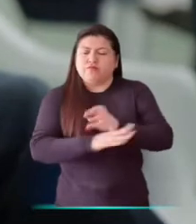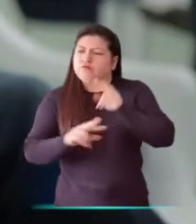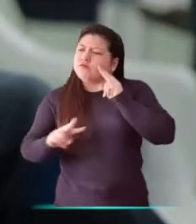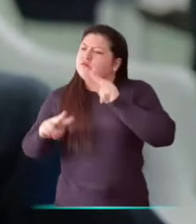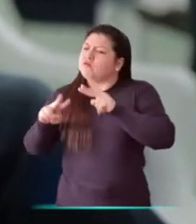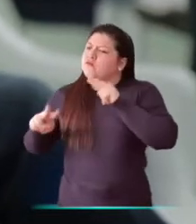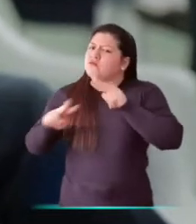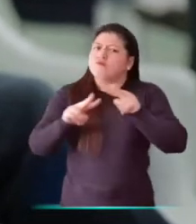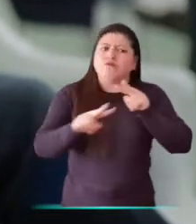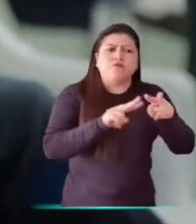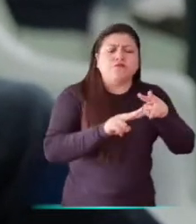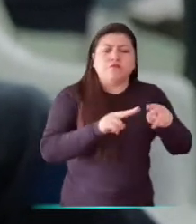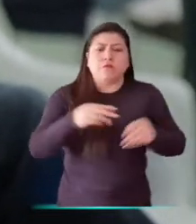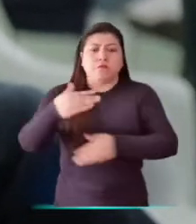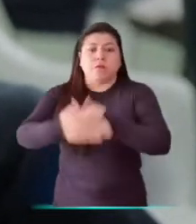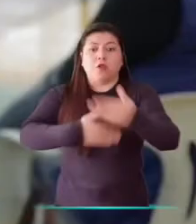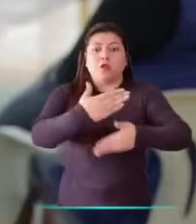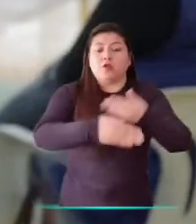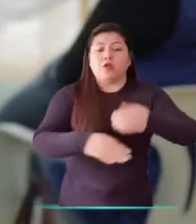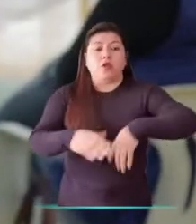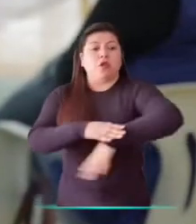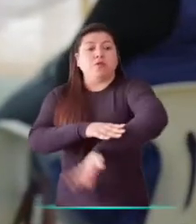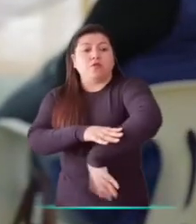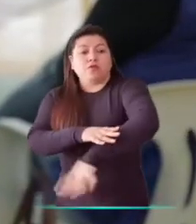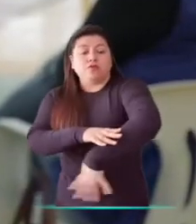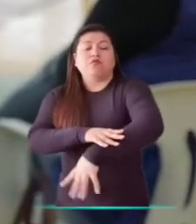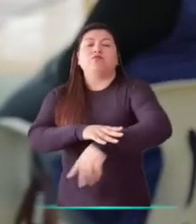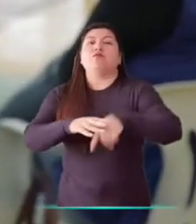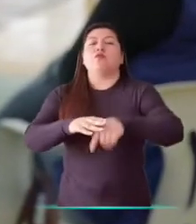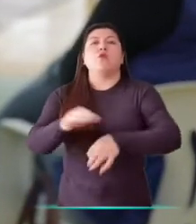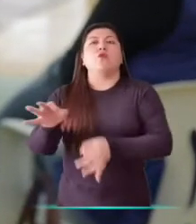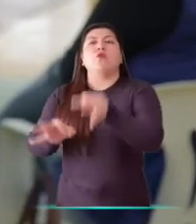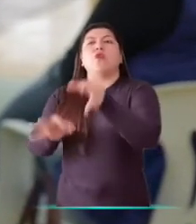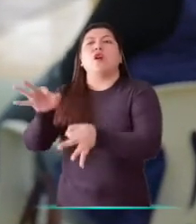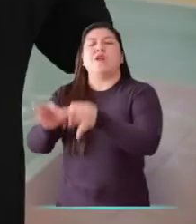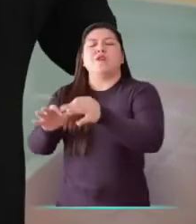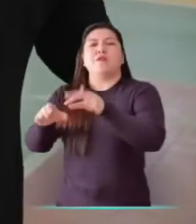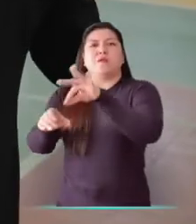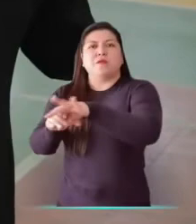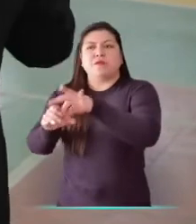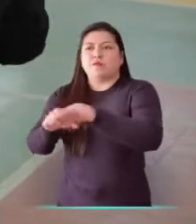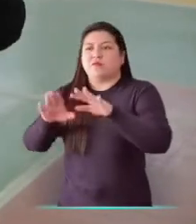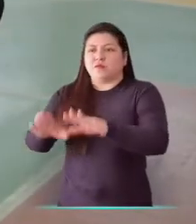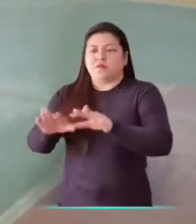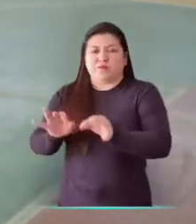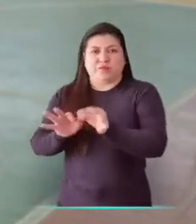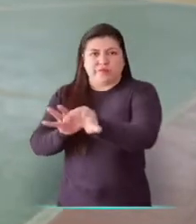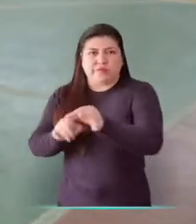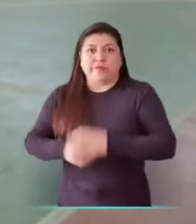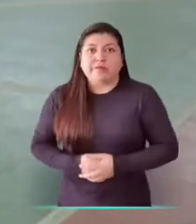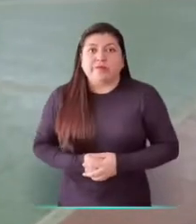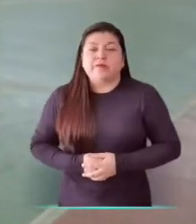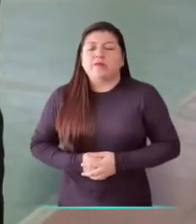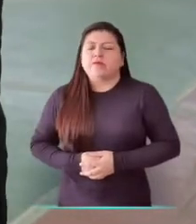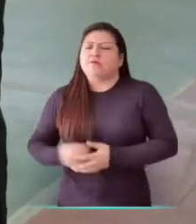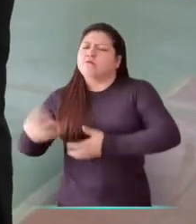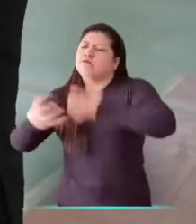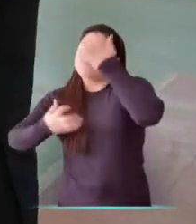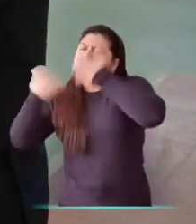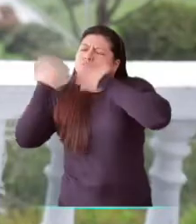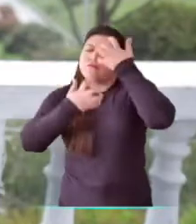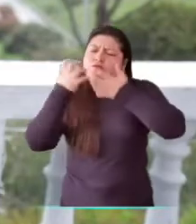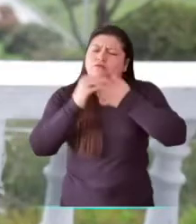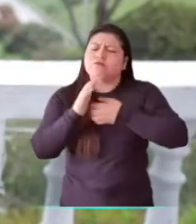podido evaluar y observar todo el proceso de sorteo de jurados de votación en el municipio de Guatavita. Se